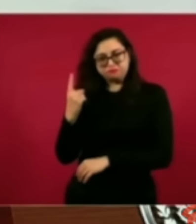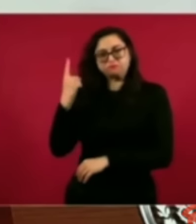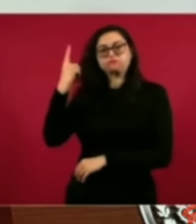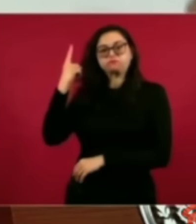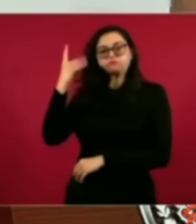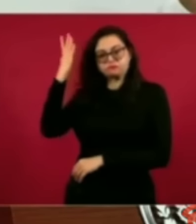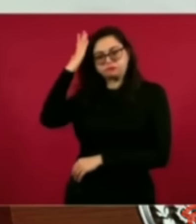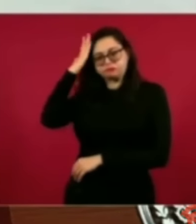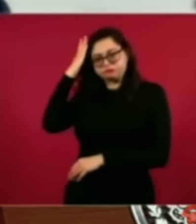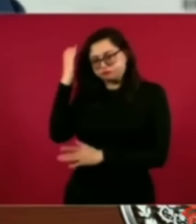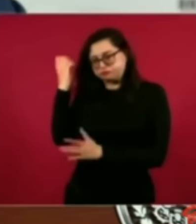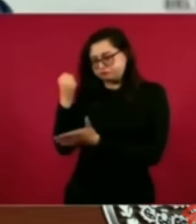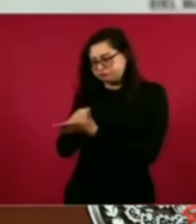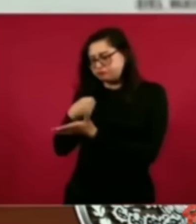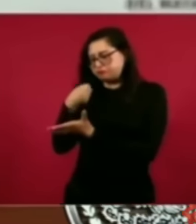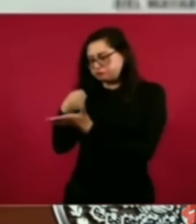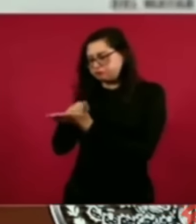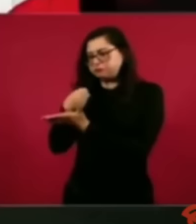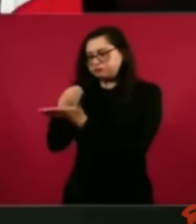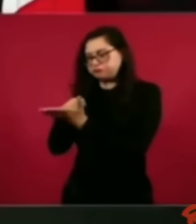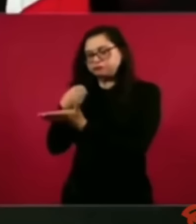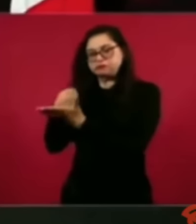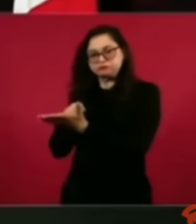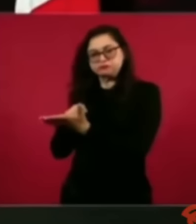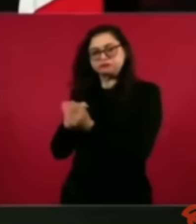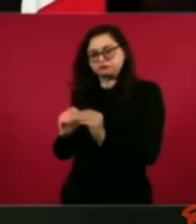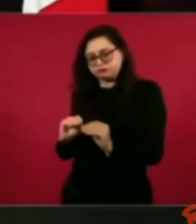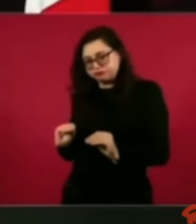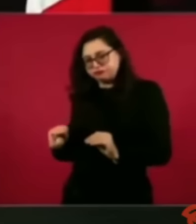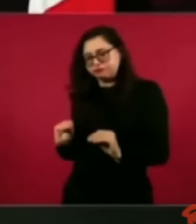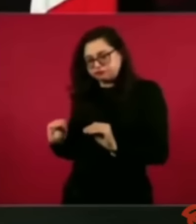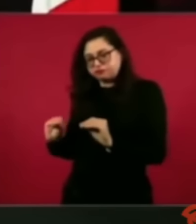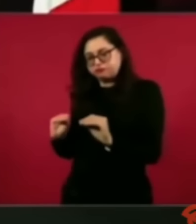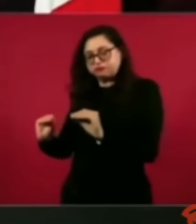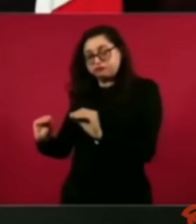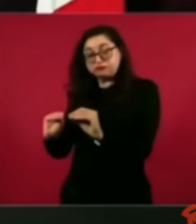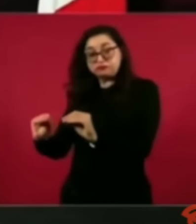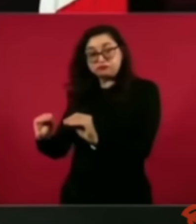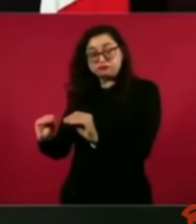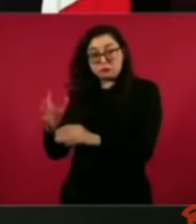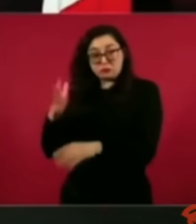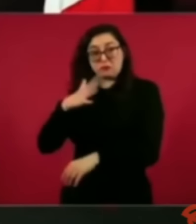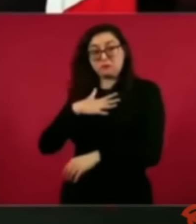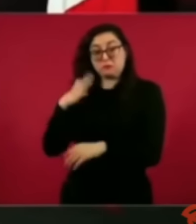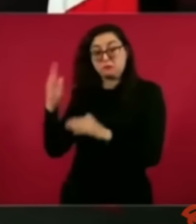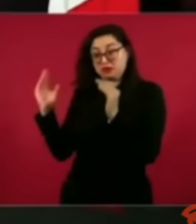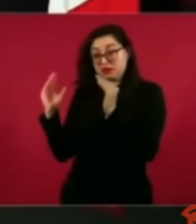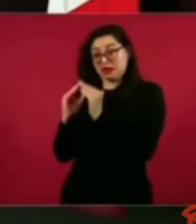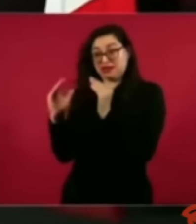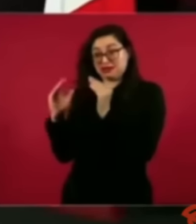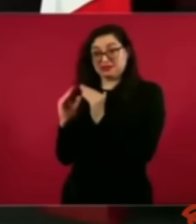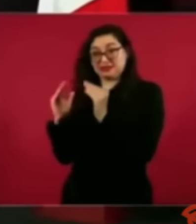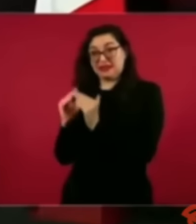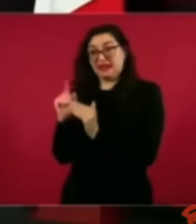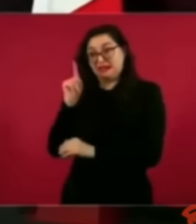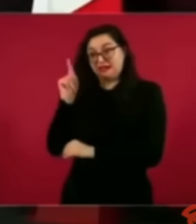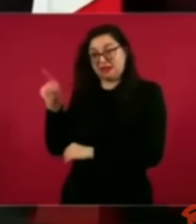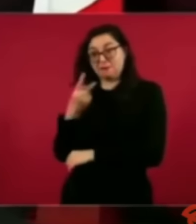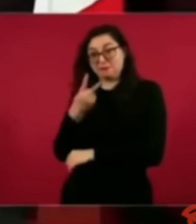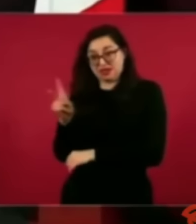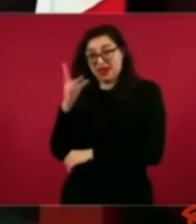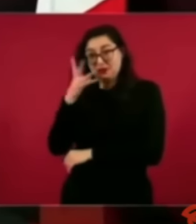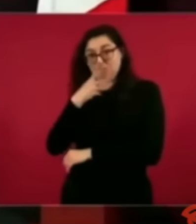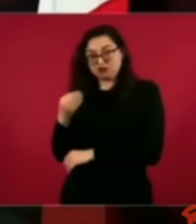tenía enfrente de la casa en Villahermosa, día y noche, un carro